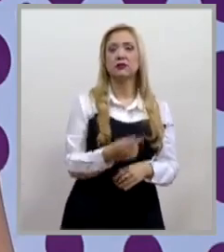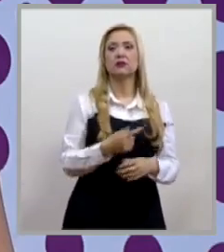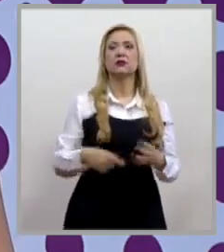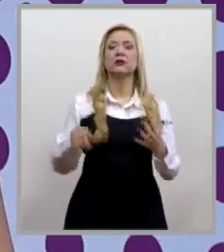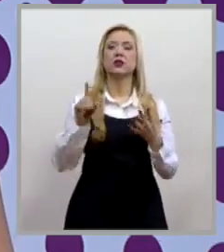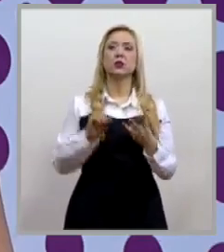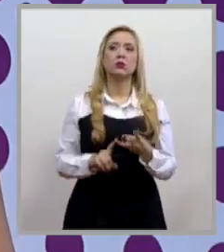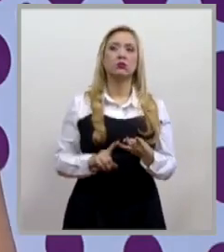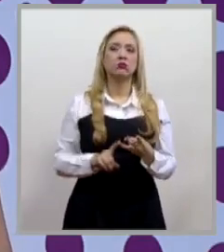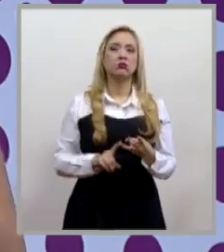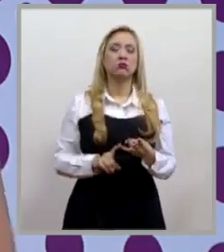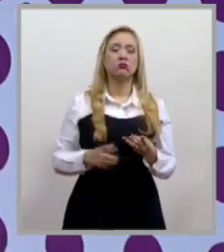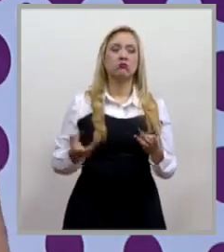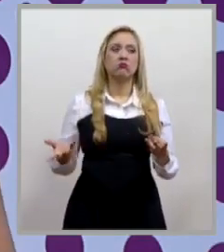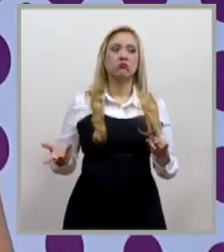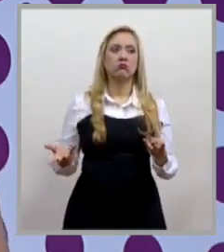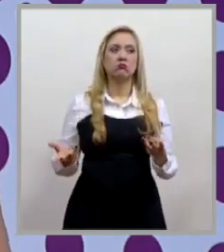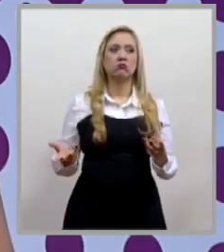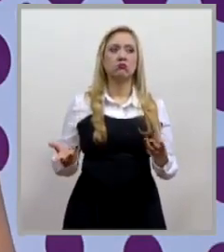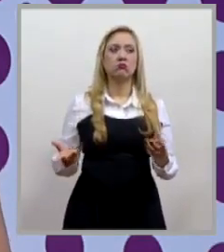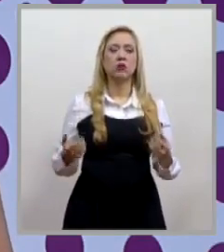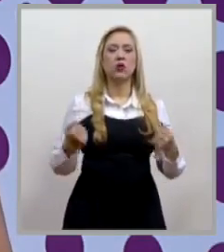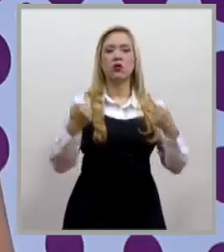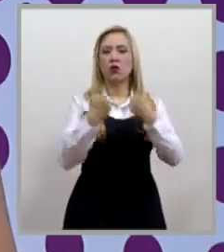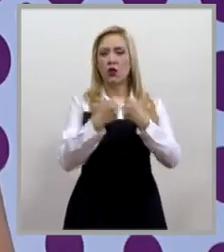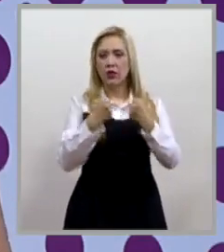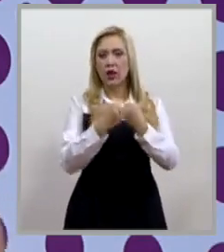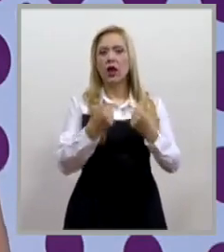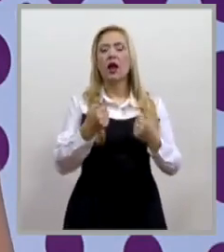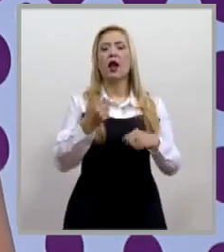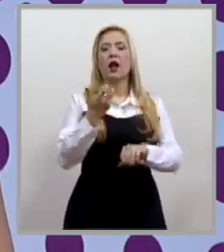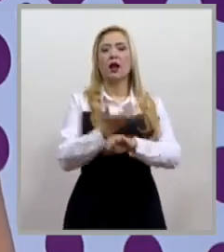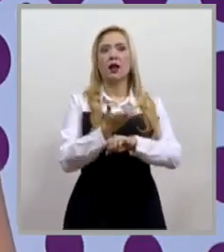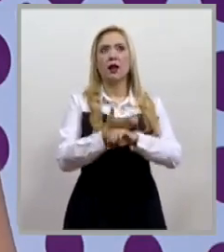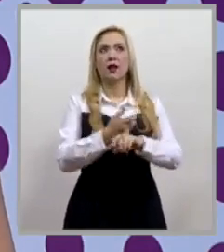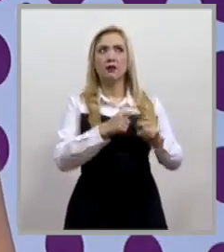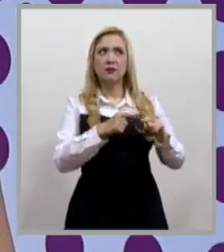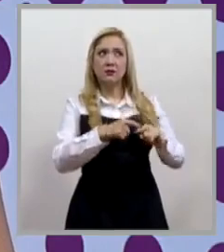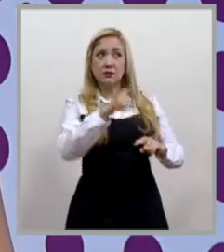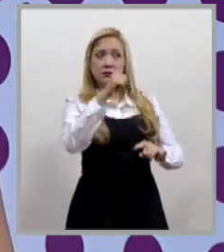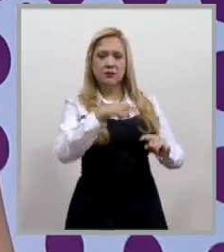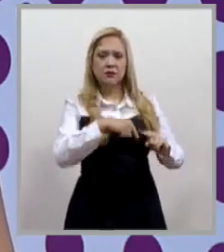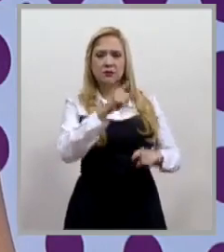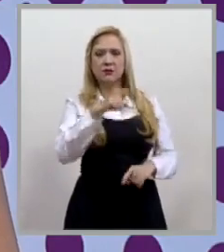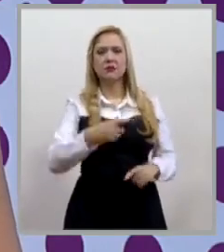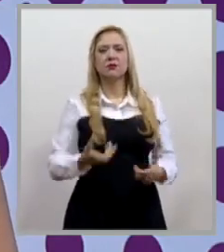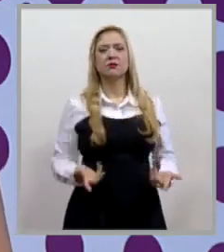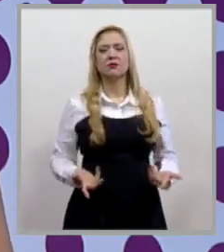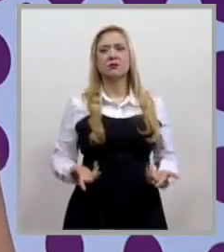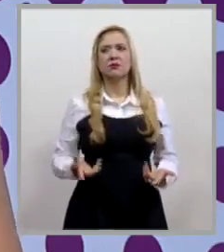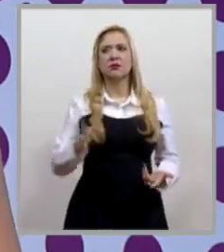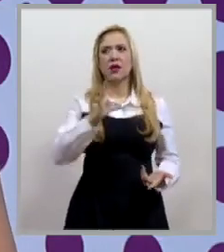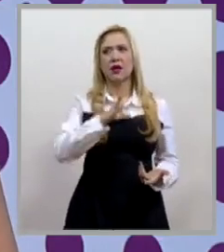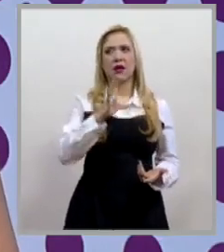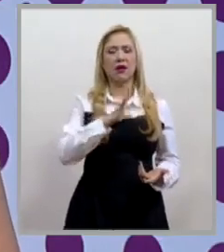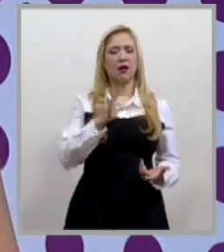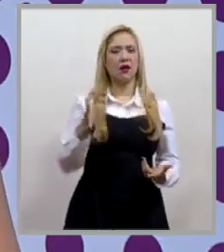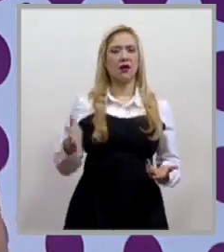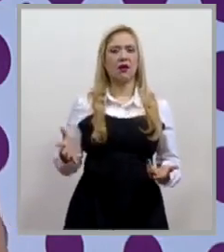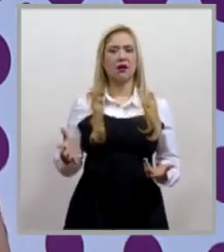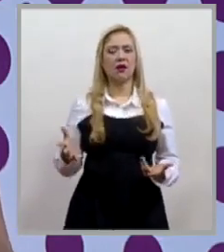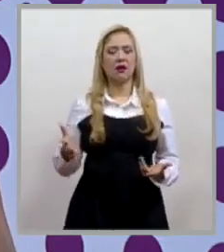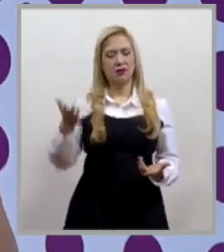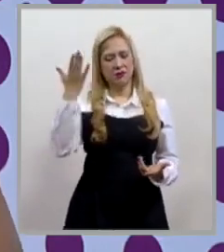una ciudad donde, o sea, fronteriza pero con Estados Unidos, ¿no? Donde hay un gran,